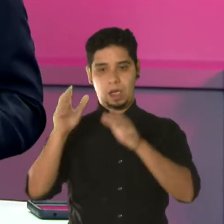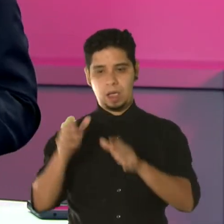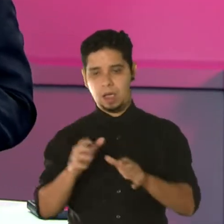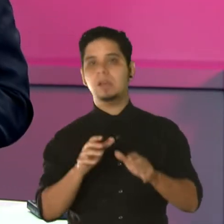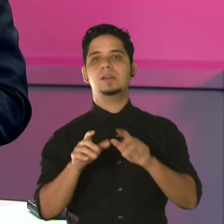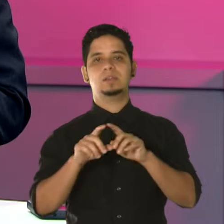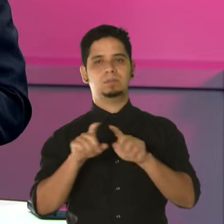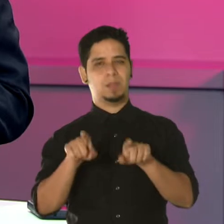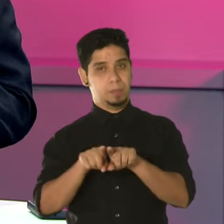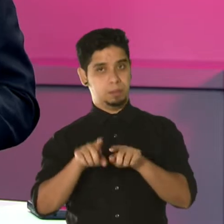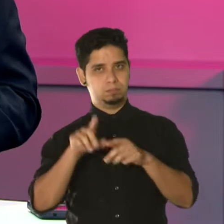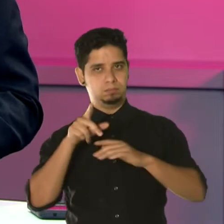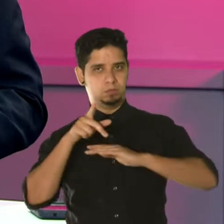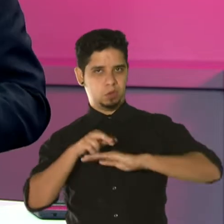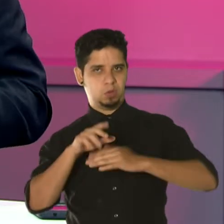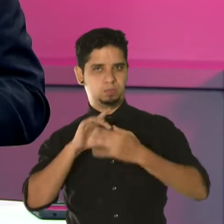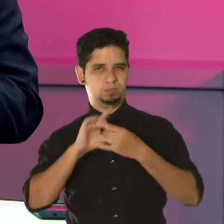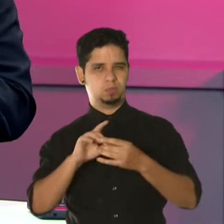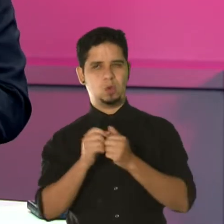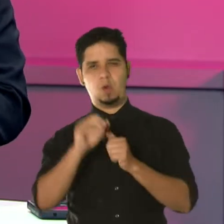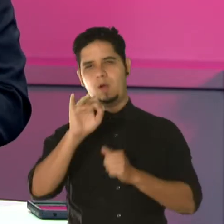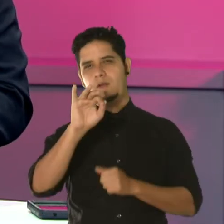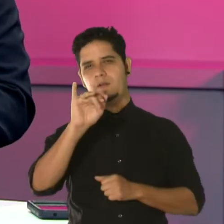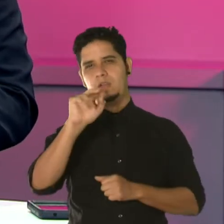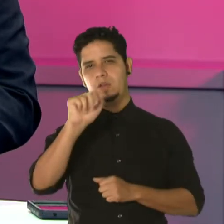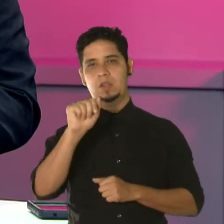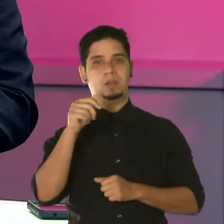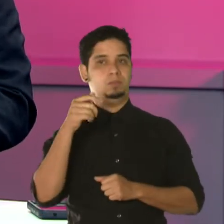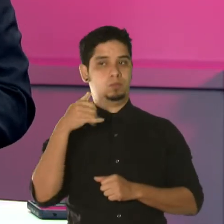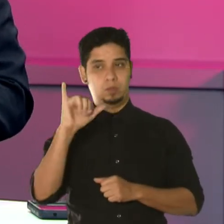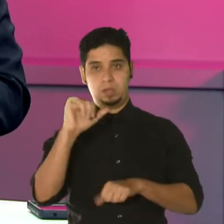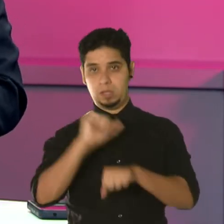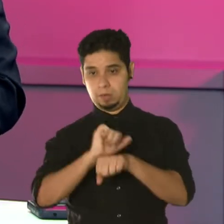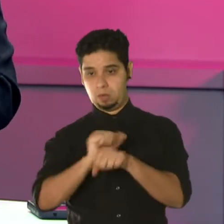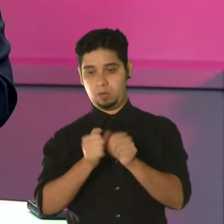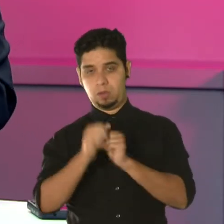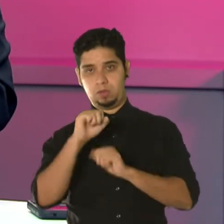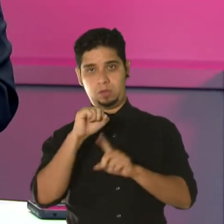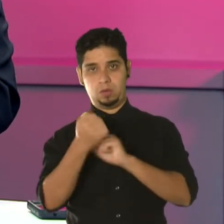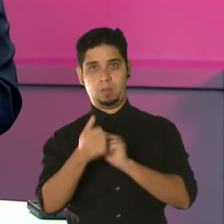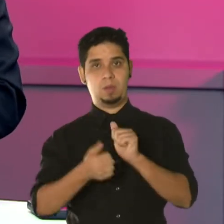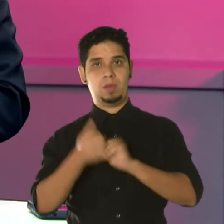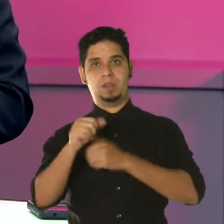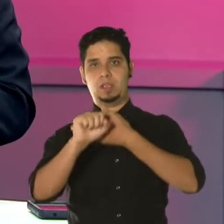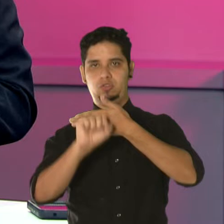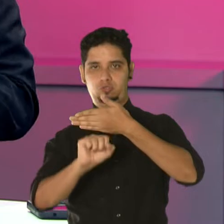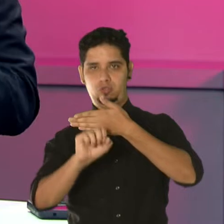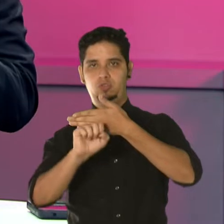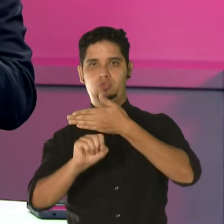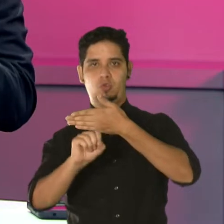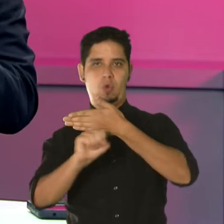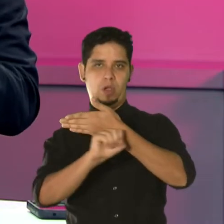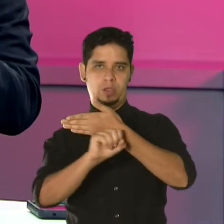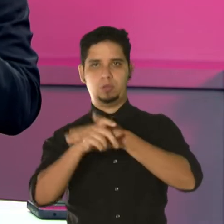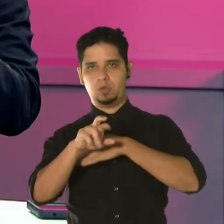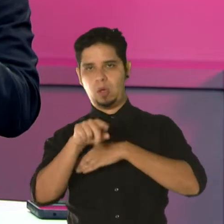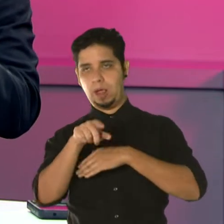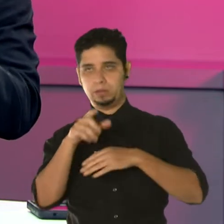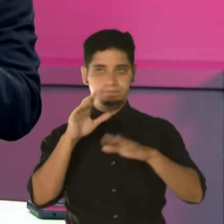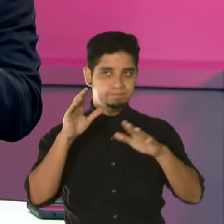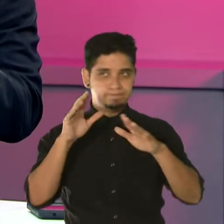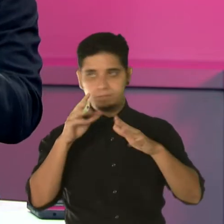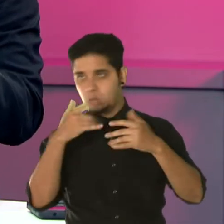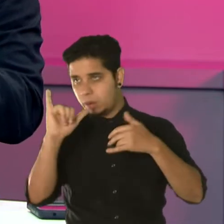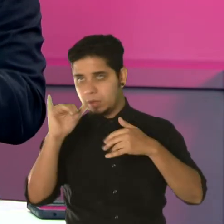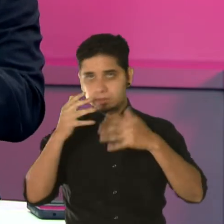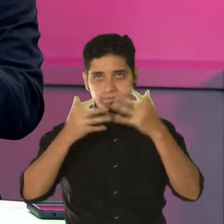Rico con lo que fue el huracán Fiona, que todavía se está trabajando sobre ello, sobre todo en el sur y suroeste de Puerto Rico, y